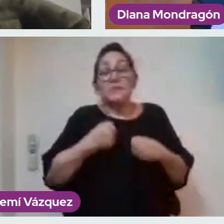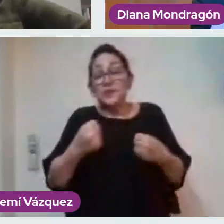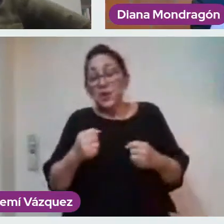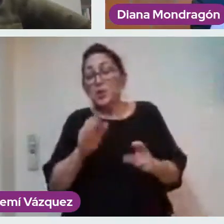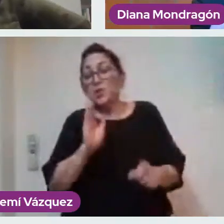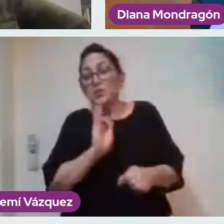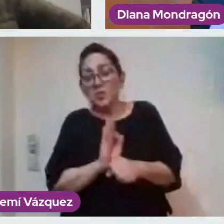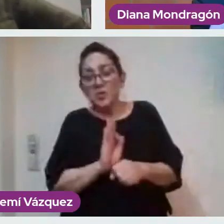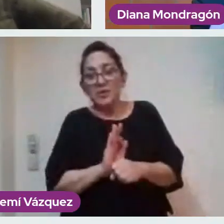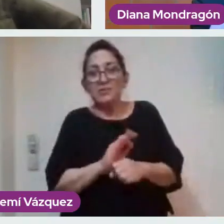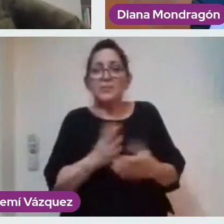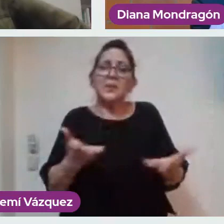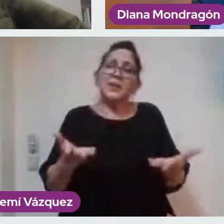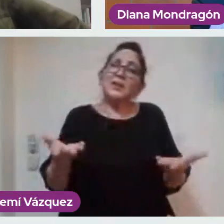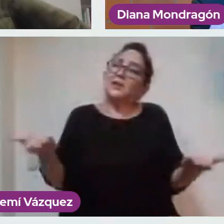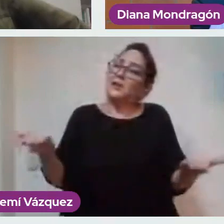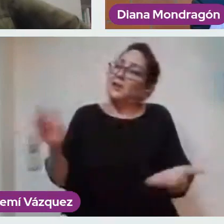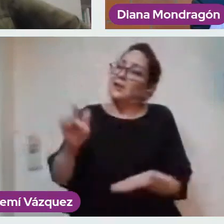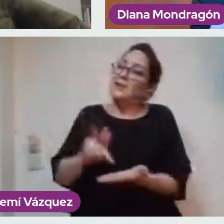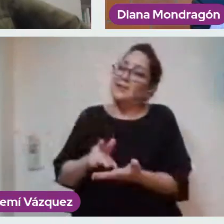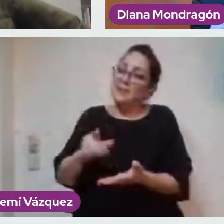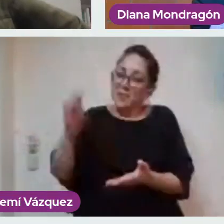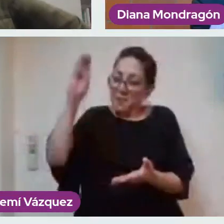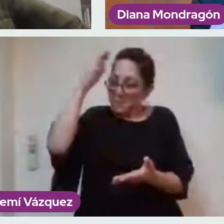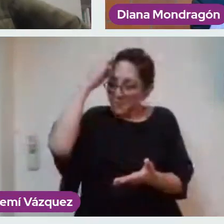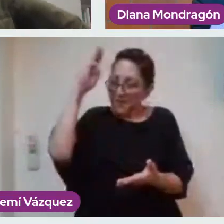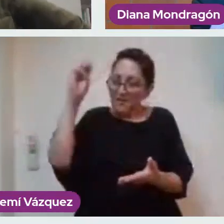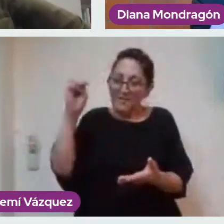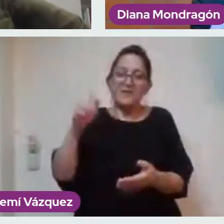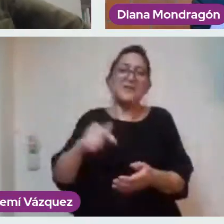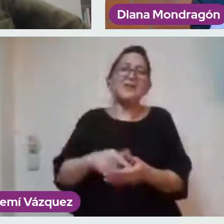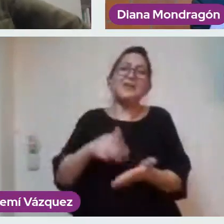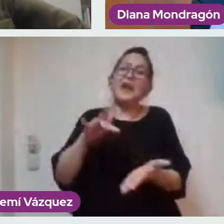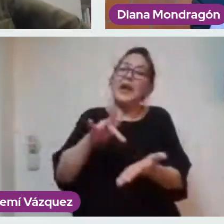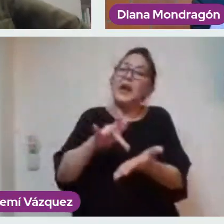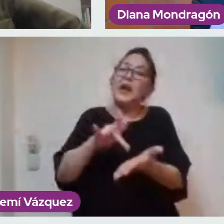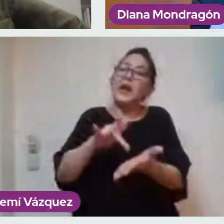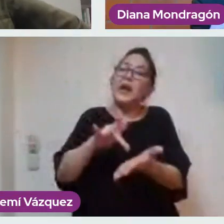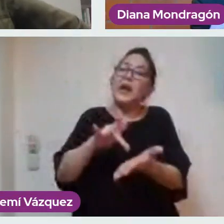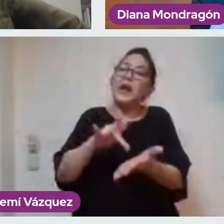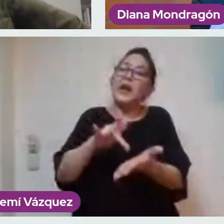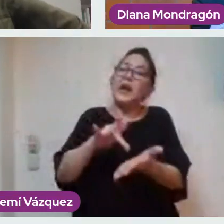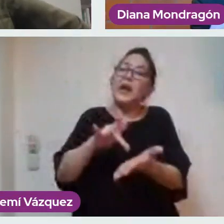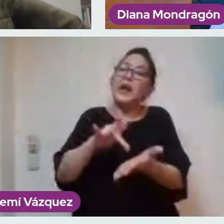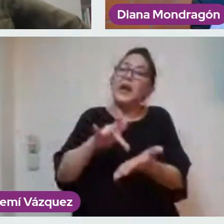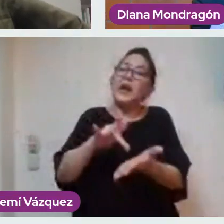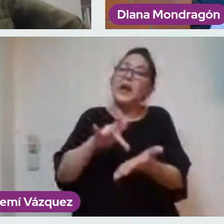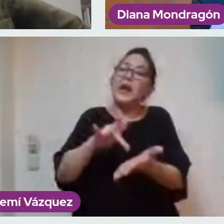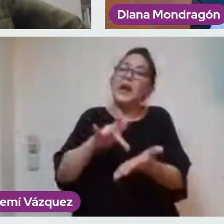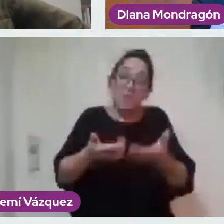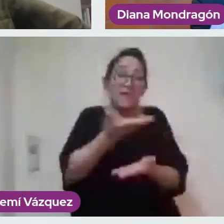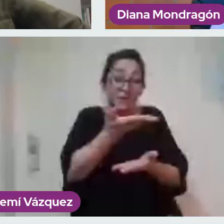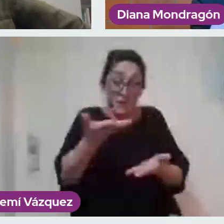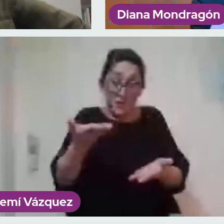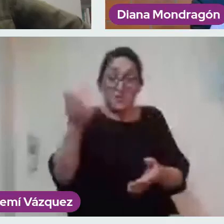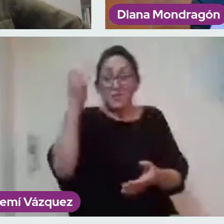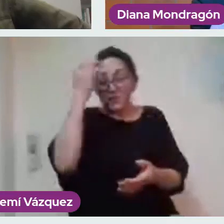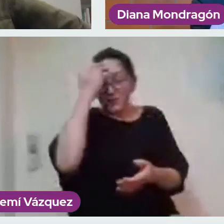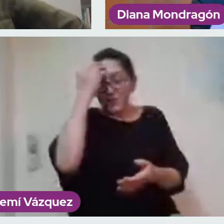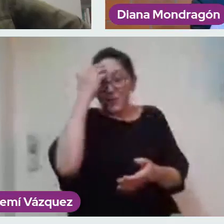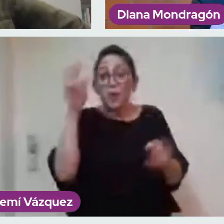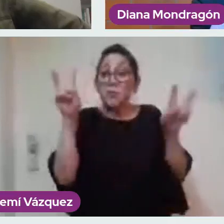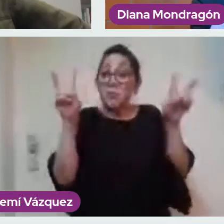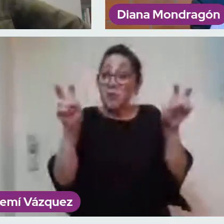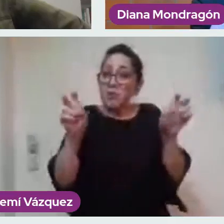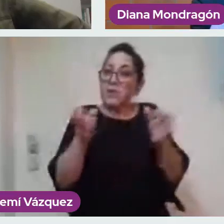mi querida maestra, muchas gracias por compartirnos tu conocimiento sobre un tema tan importante. Estamos empezando